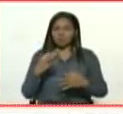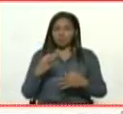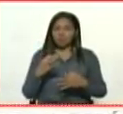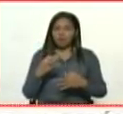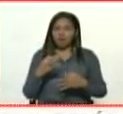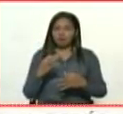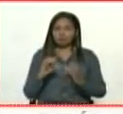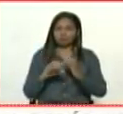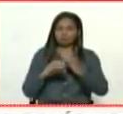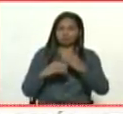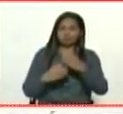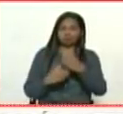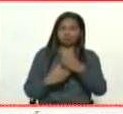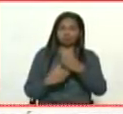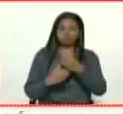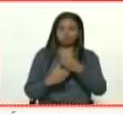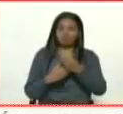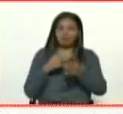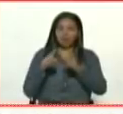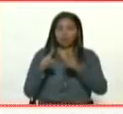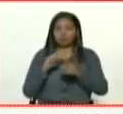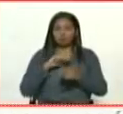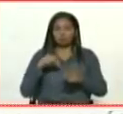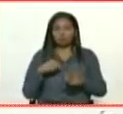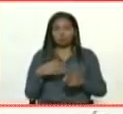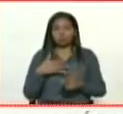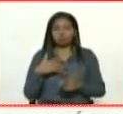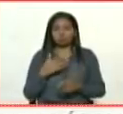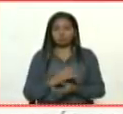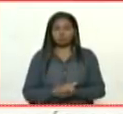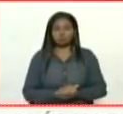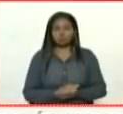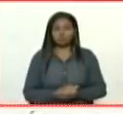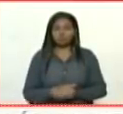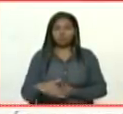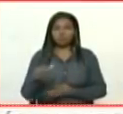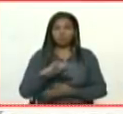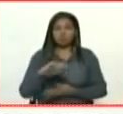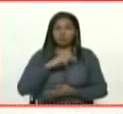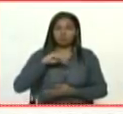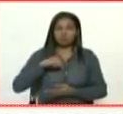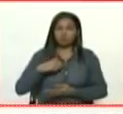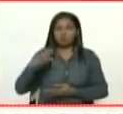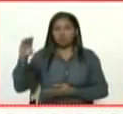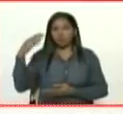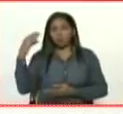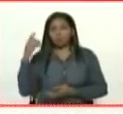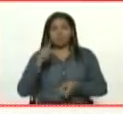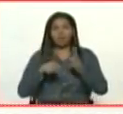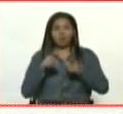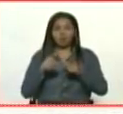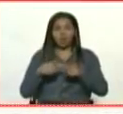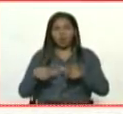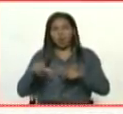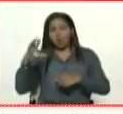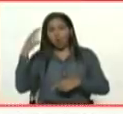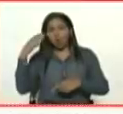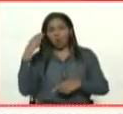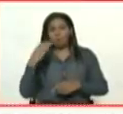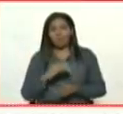coyunturas de las que hemos pasado, donde desde Colombia las mafias colombianas